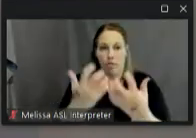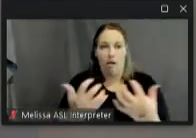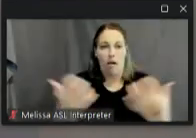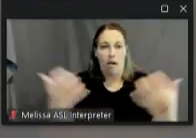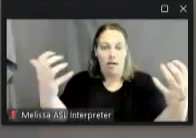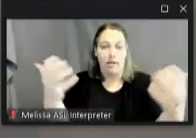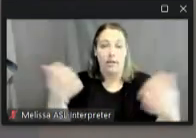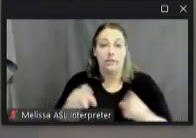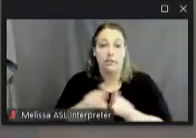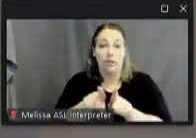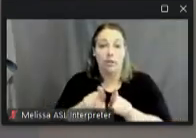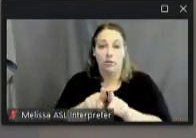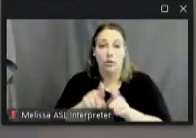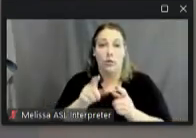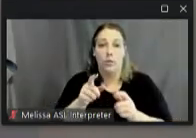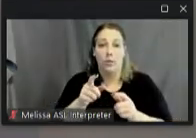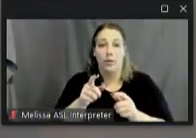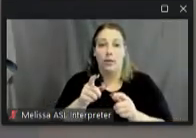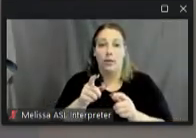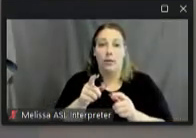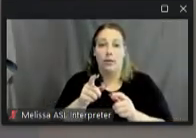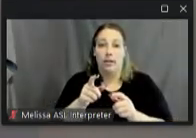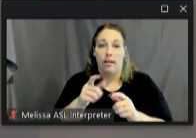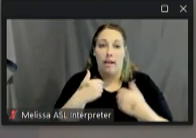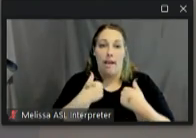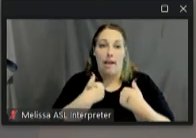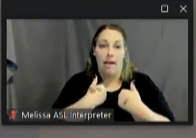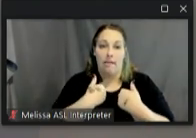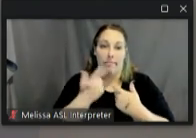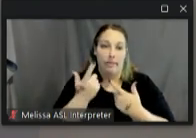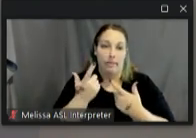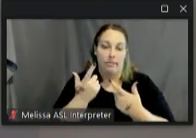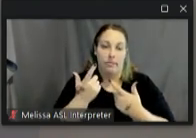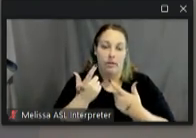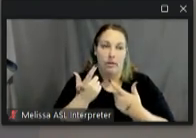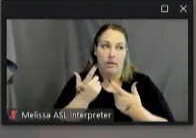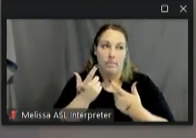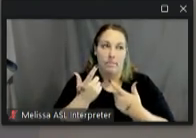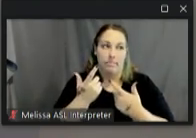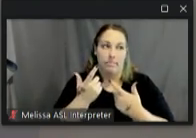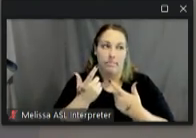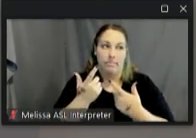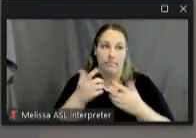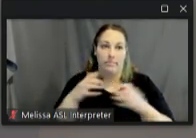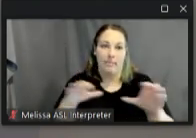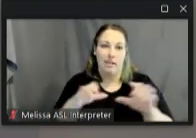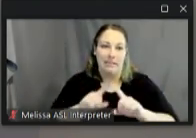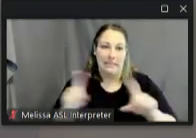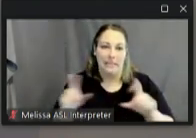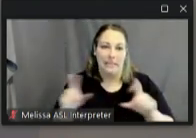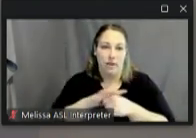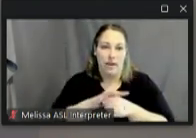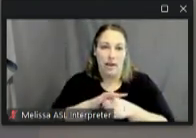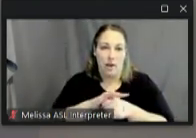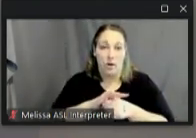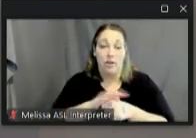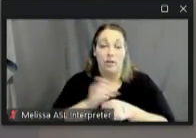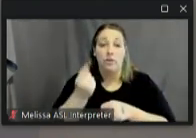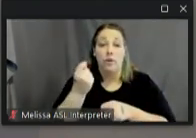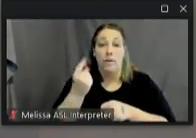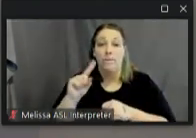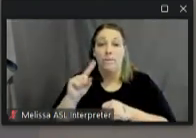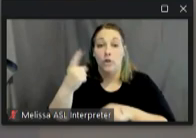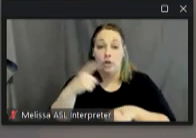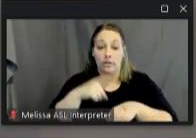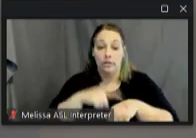precisamente para poder garantizar que por primera vez se incorpore un capítulo dirigido a las interseccionalidades como una